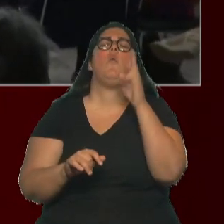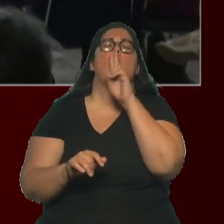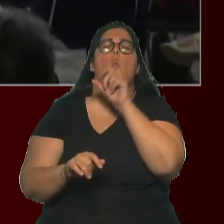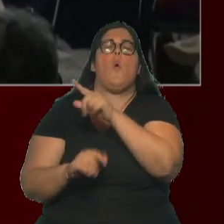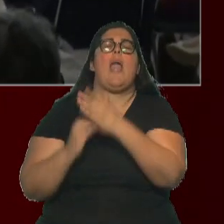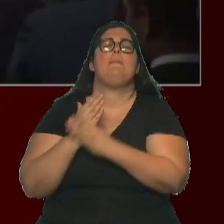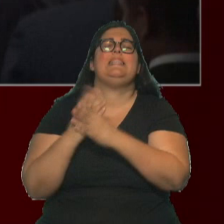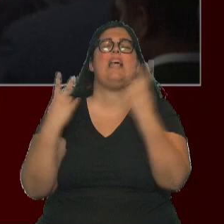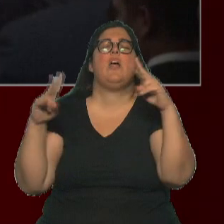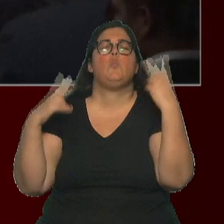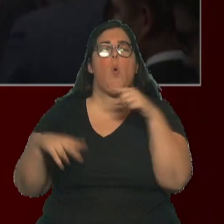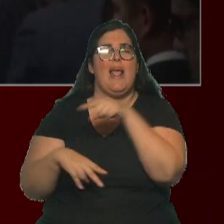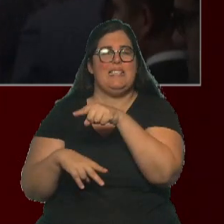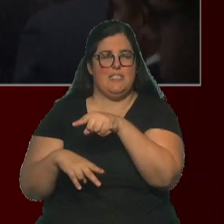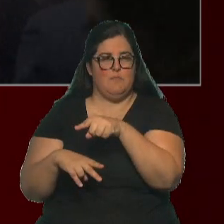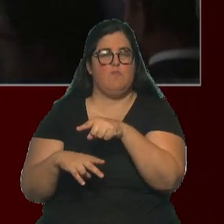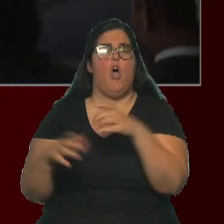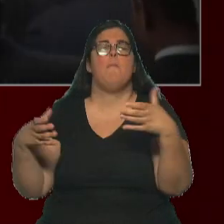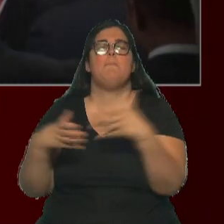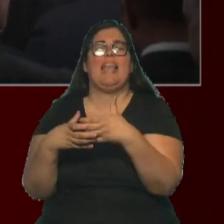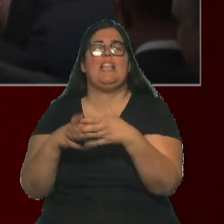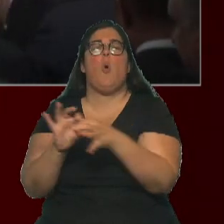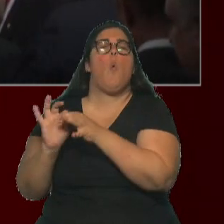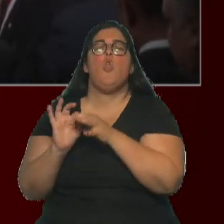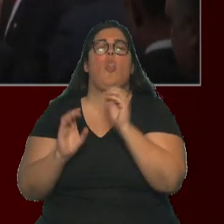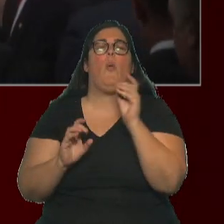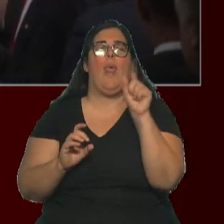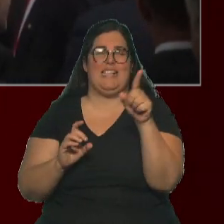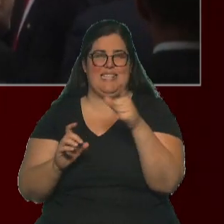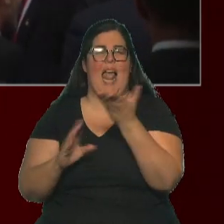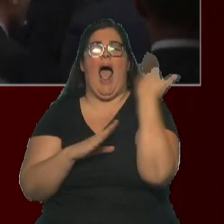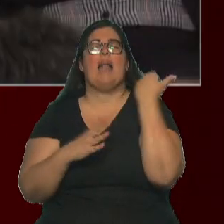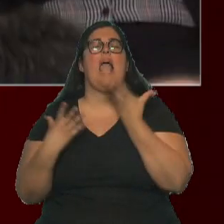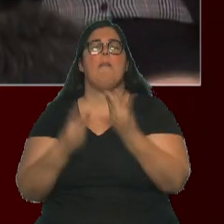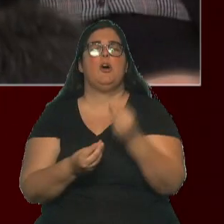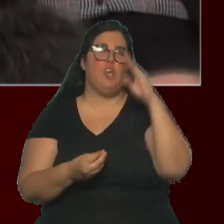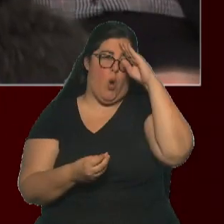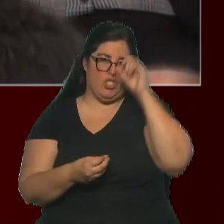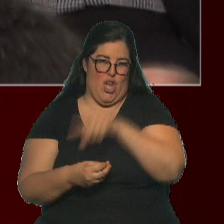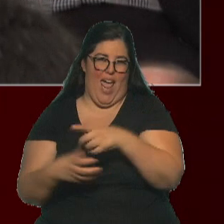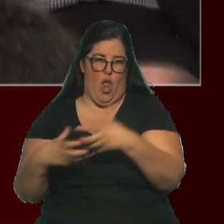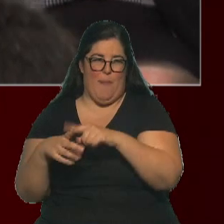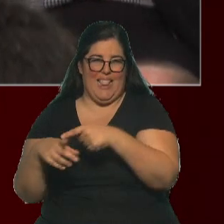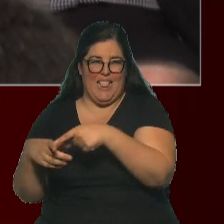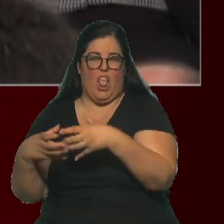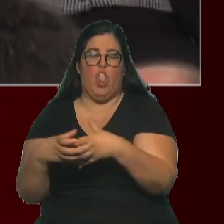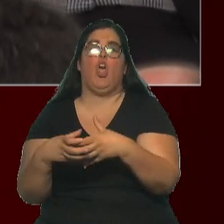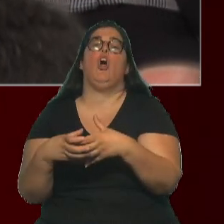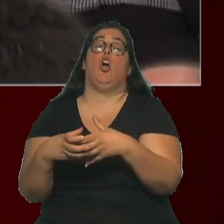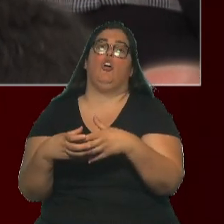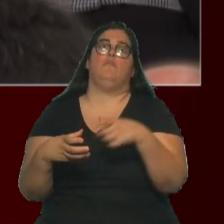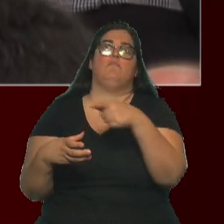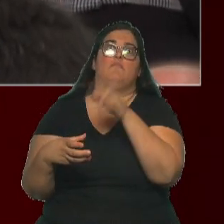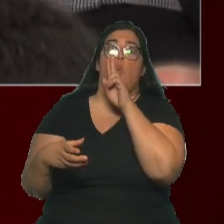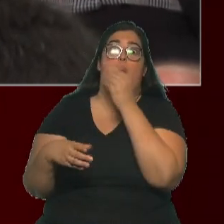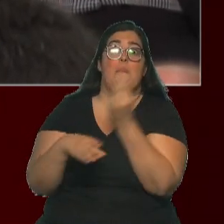de Turismo, que es del Partido Unión Brasil, un partido que ha apoyado a Bolsonaro en su momento y que se espera justamente que, bueno,